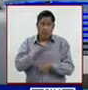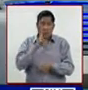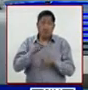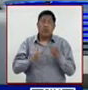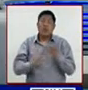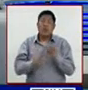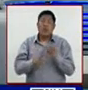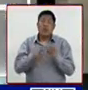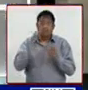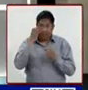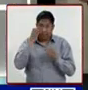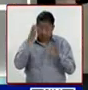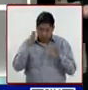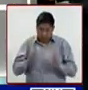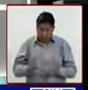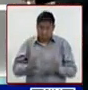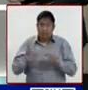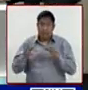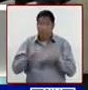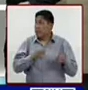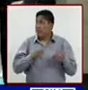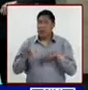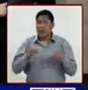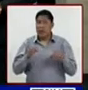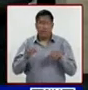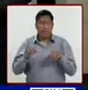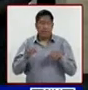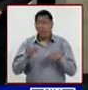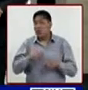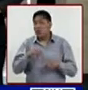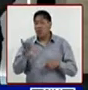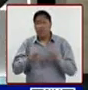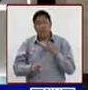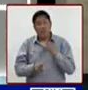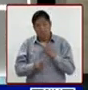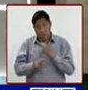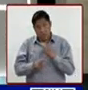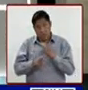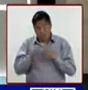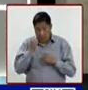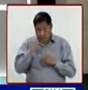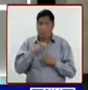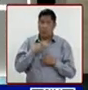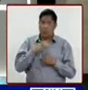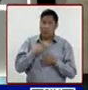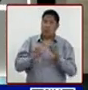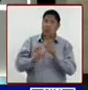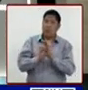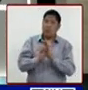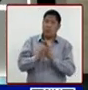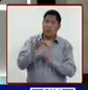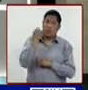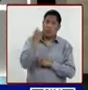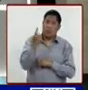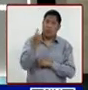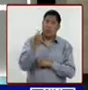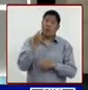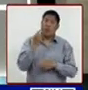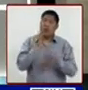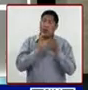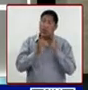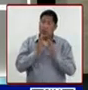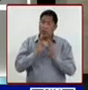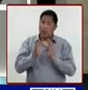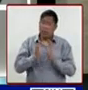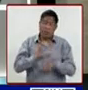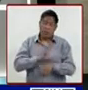un dirigente cocalero hace precisamente de que otros dirigentes reaccionen. Por ejemplo, uno de ellos se refería